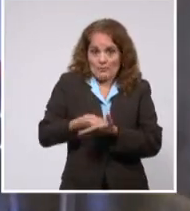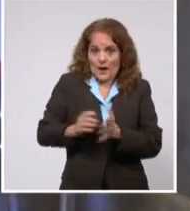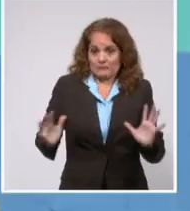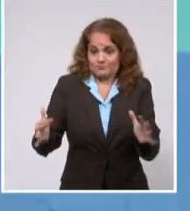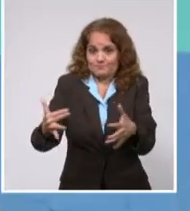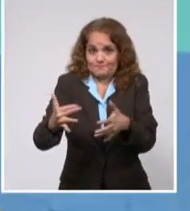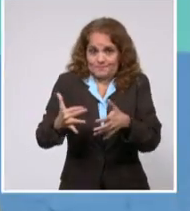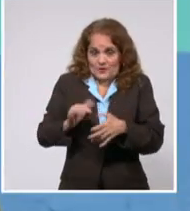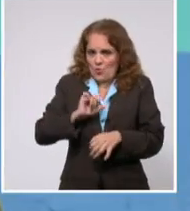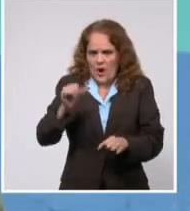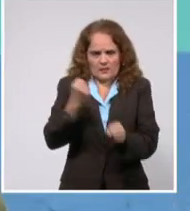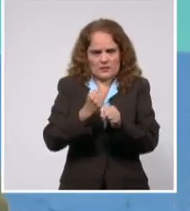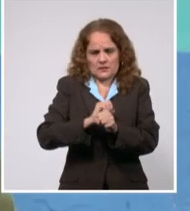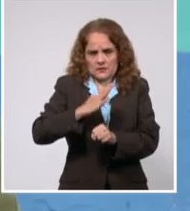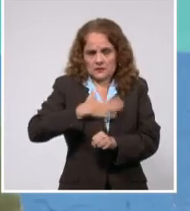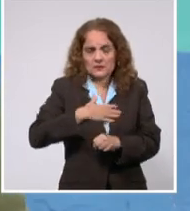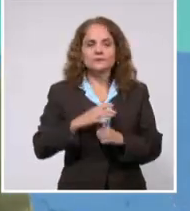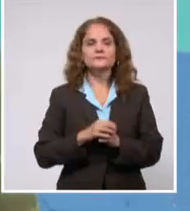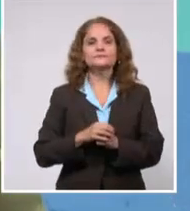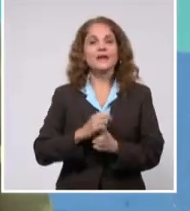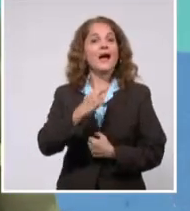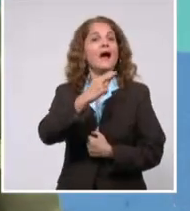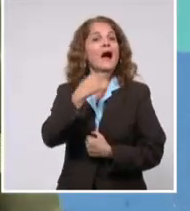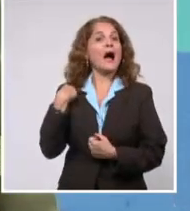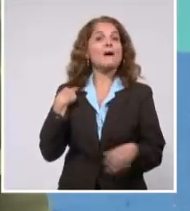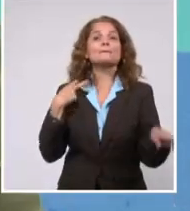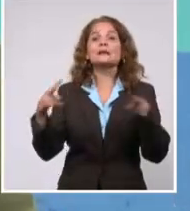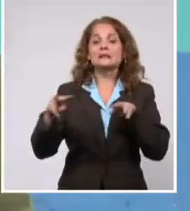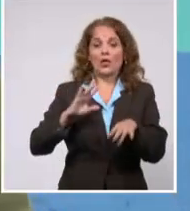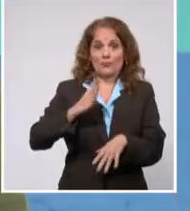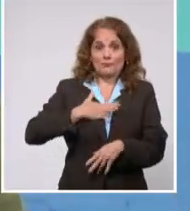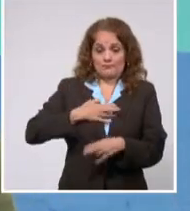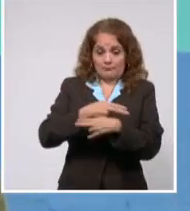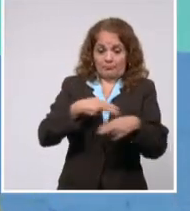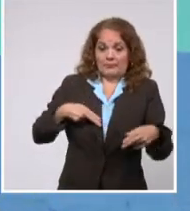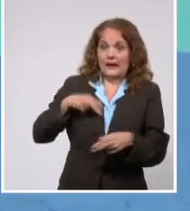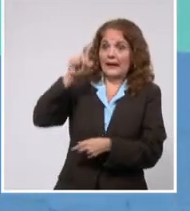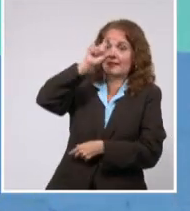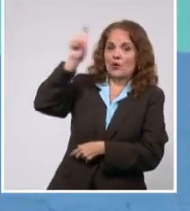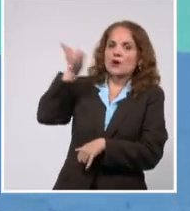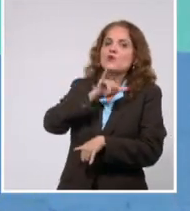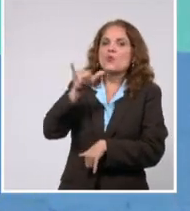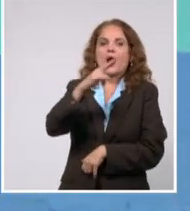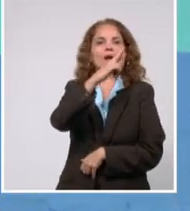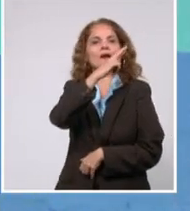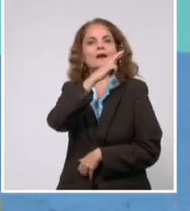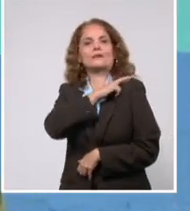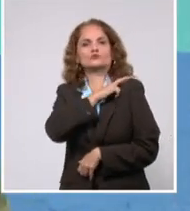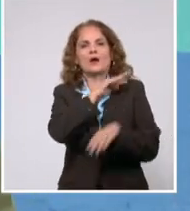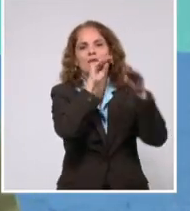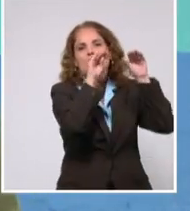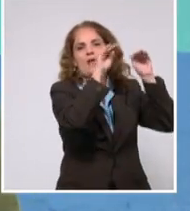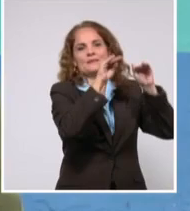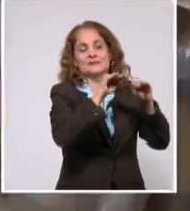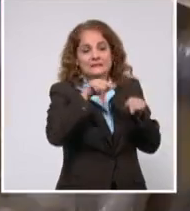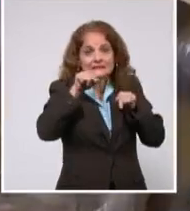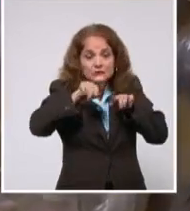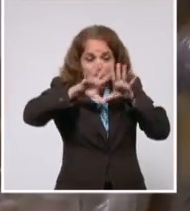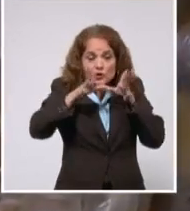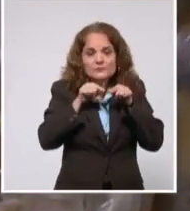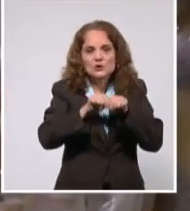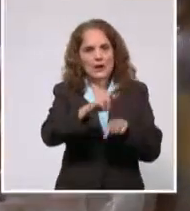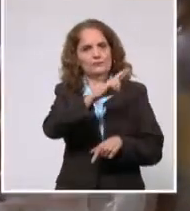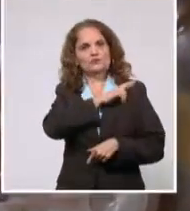tenemos al administrador de del restaurante La Minerva y la almacenera, que era responsable de ese ron que estaba ahí.